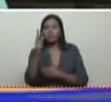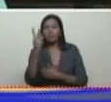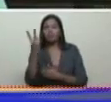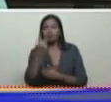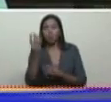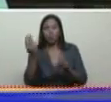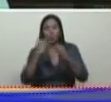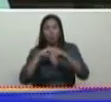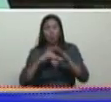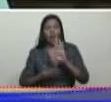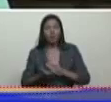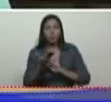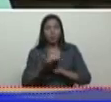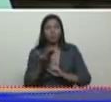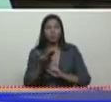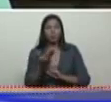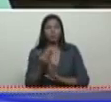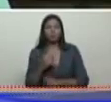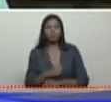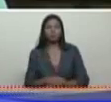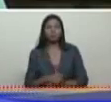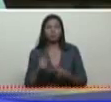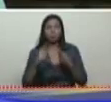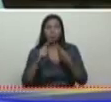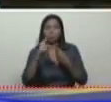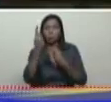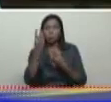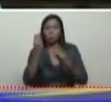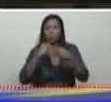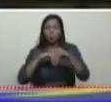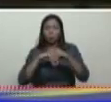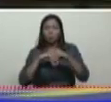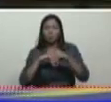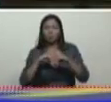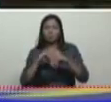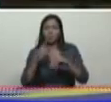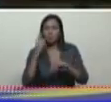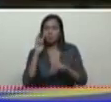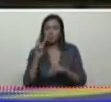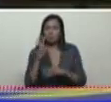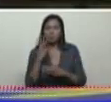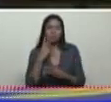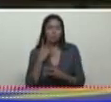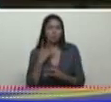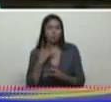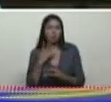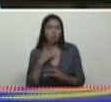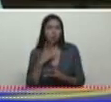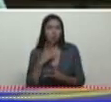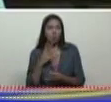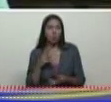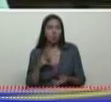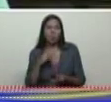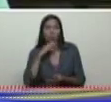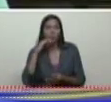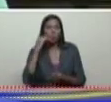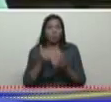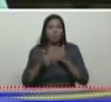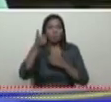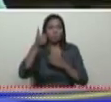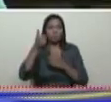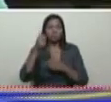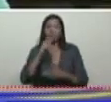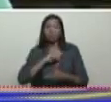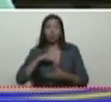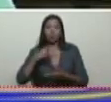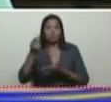2 convenios importantes. Un convenio tiene que ver con la diabetes. Mañana vamos a